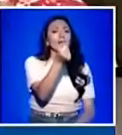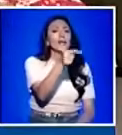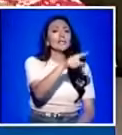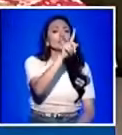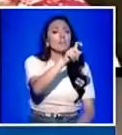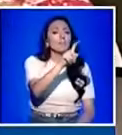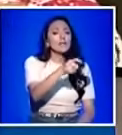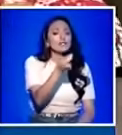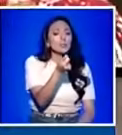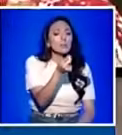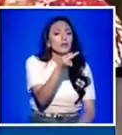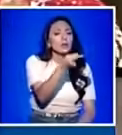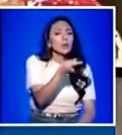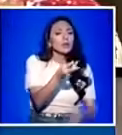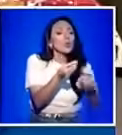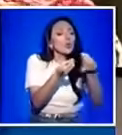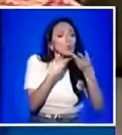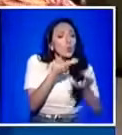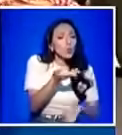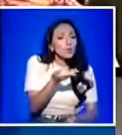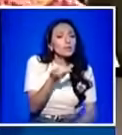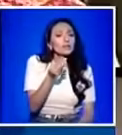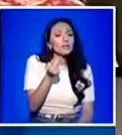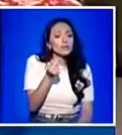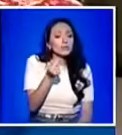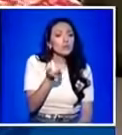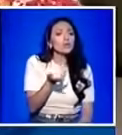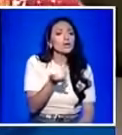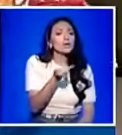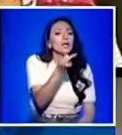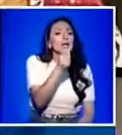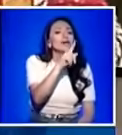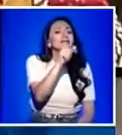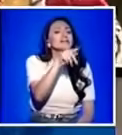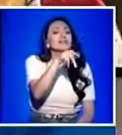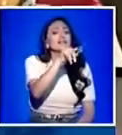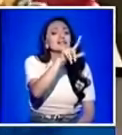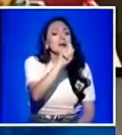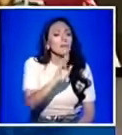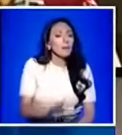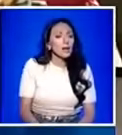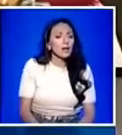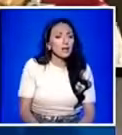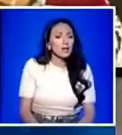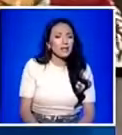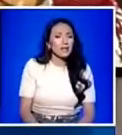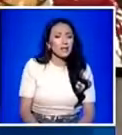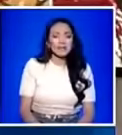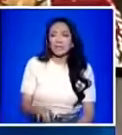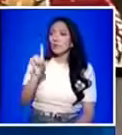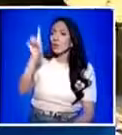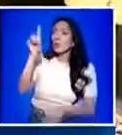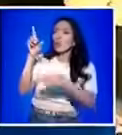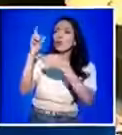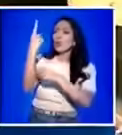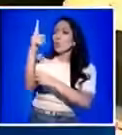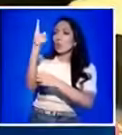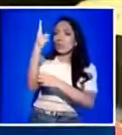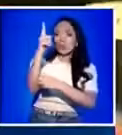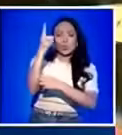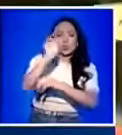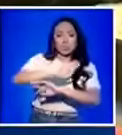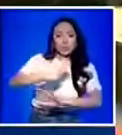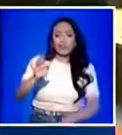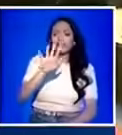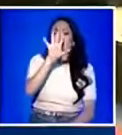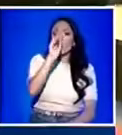Angeliquita. Cuénteme, ¿a cómo está, por barato. Ejemplo, el zapallo? Cuénteme, barato, ¿cuánto barato, cuesta el zapallo? Desde un dolarito, desde ¿ya? 50